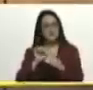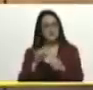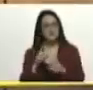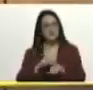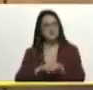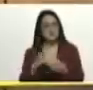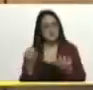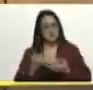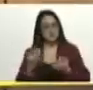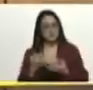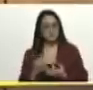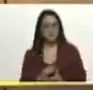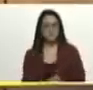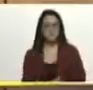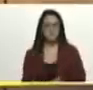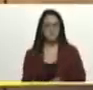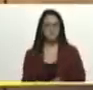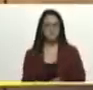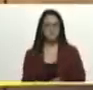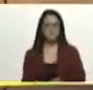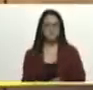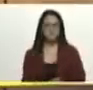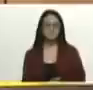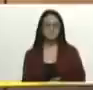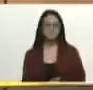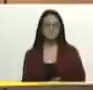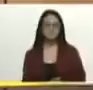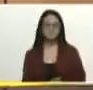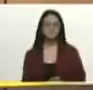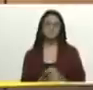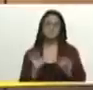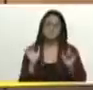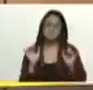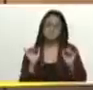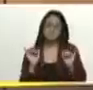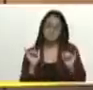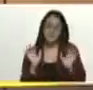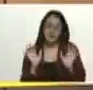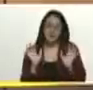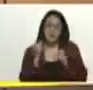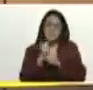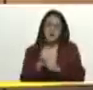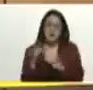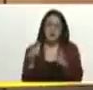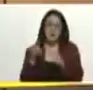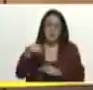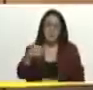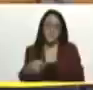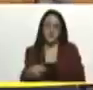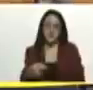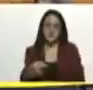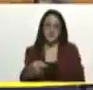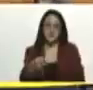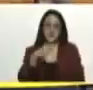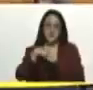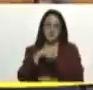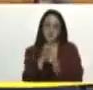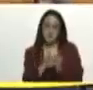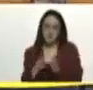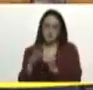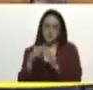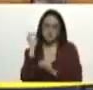tiempo real. Y sobre, bueno, esperemos la reunión de mañana. Nosotros en todos estos